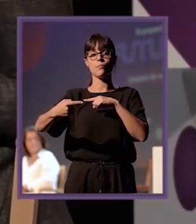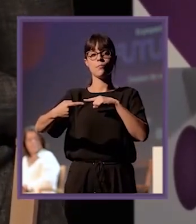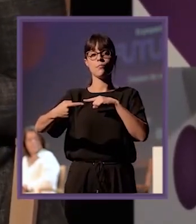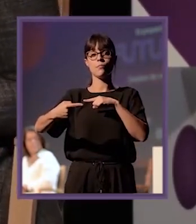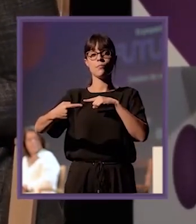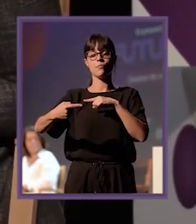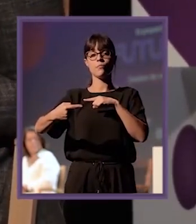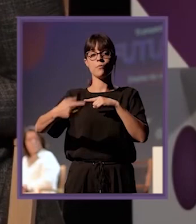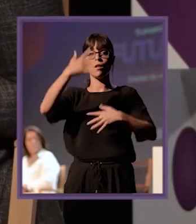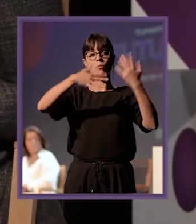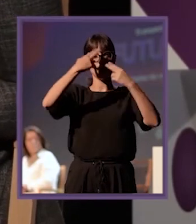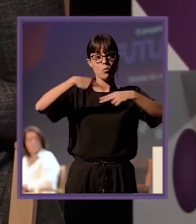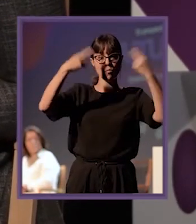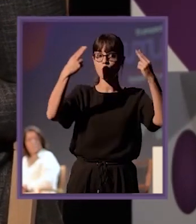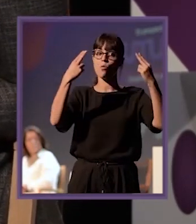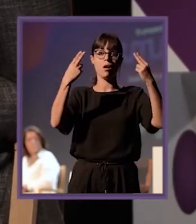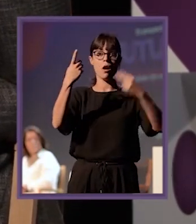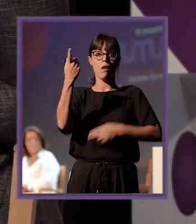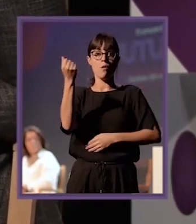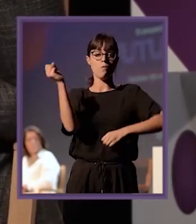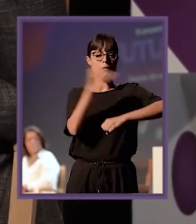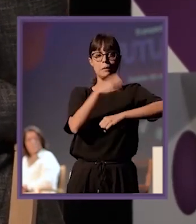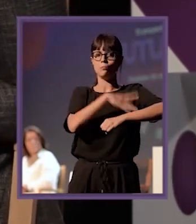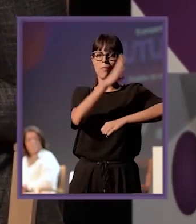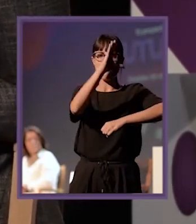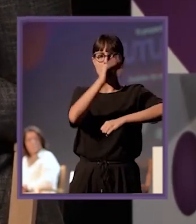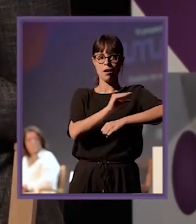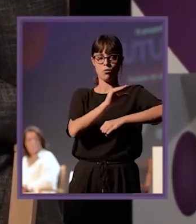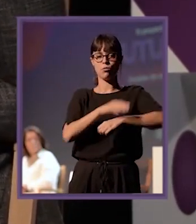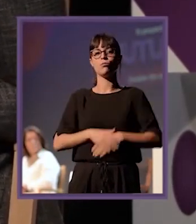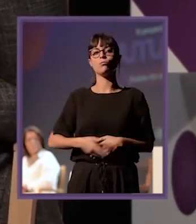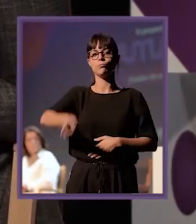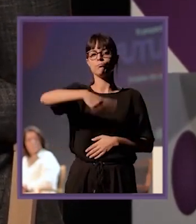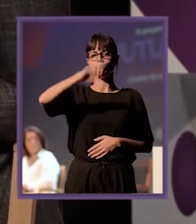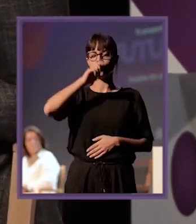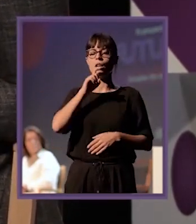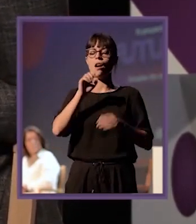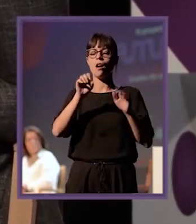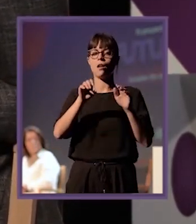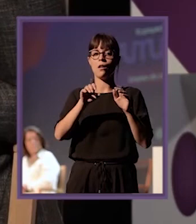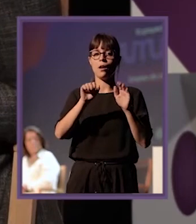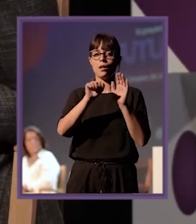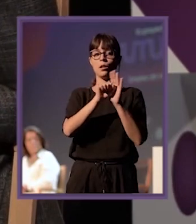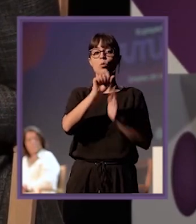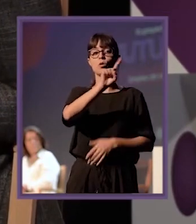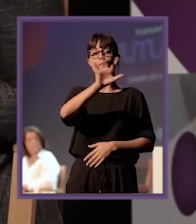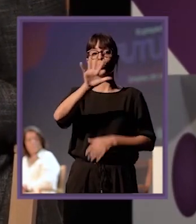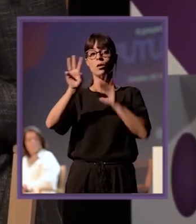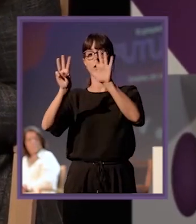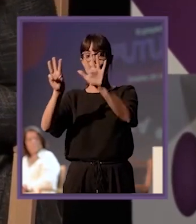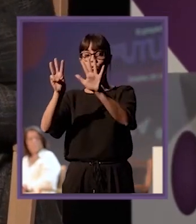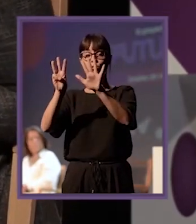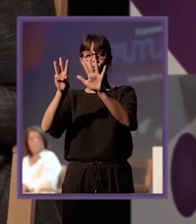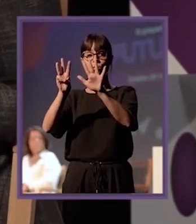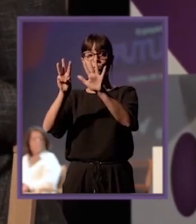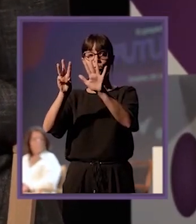público. De hecho, todos recordamos el artículo 135 de la Constitución, de ingrato recuerdo. Pues la Unión Europea se dio cuenta que con la